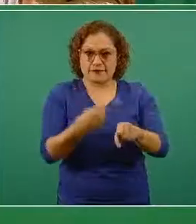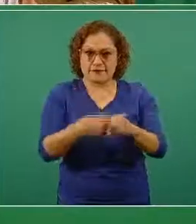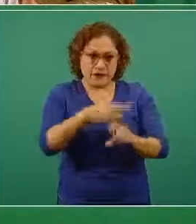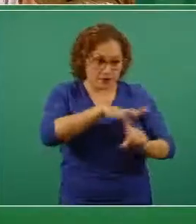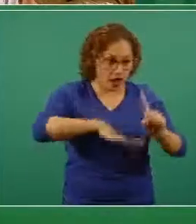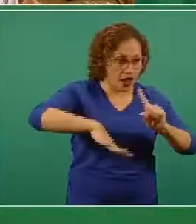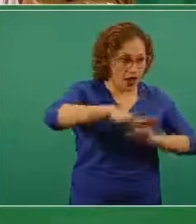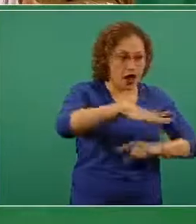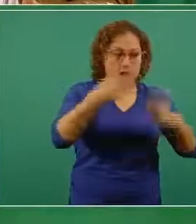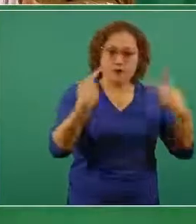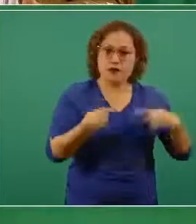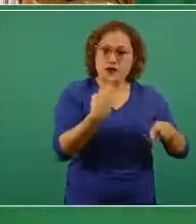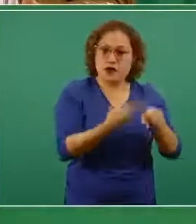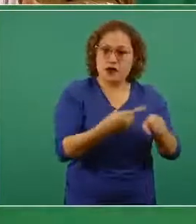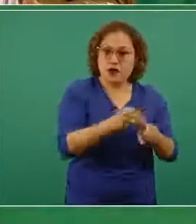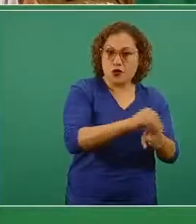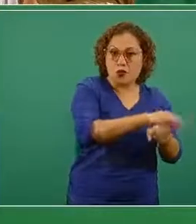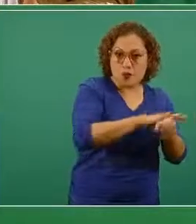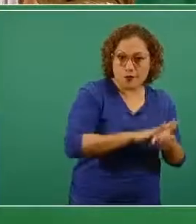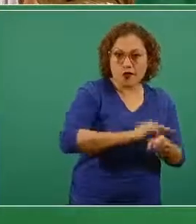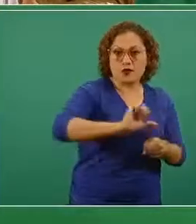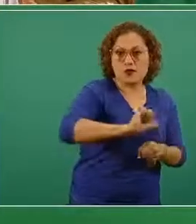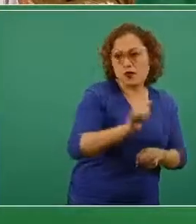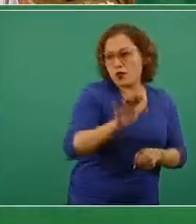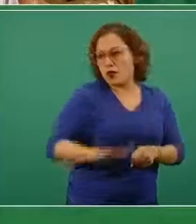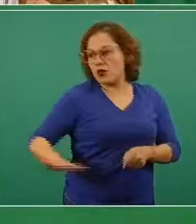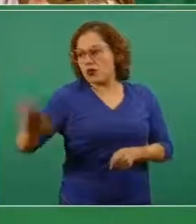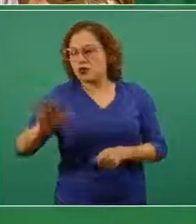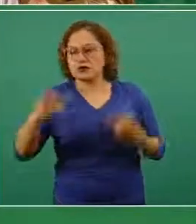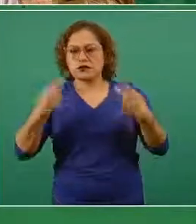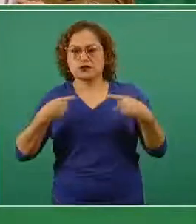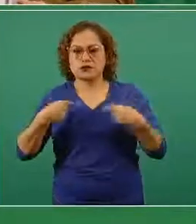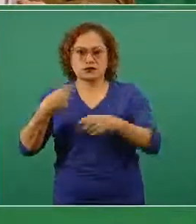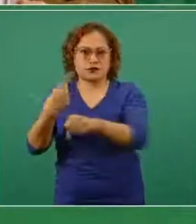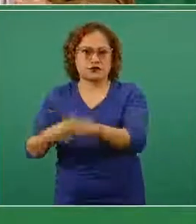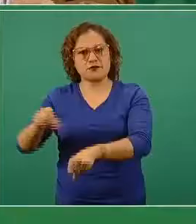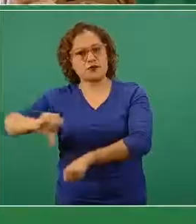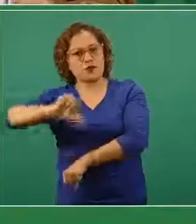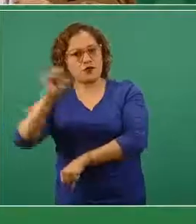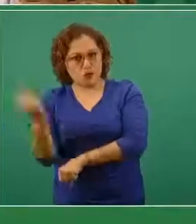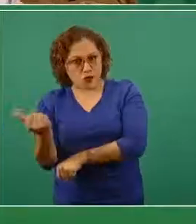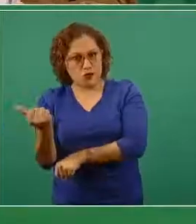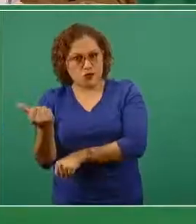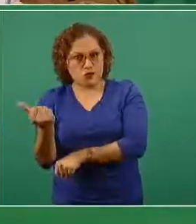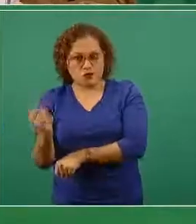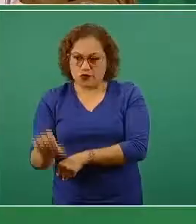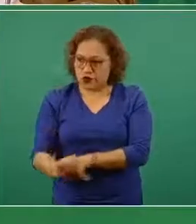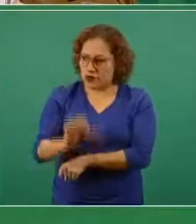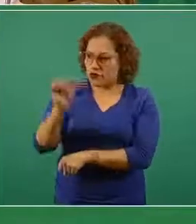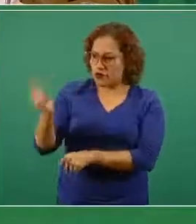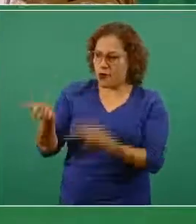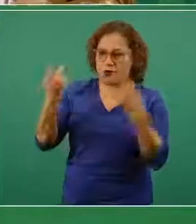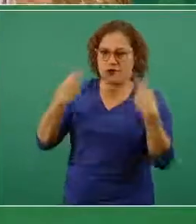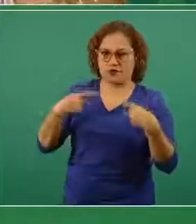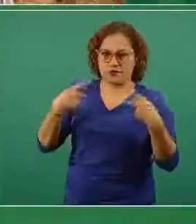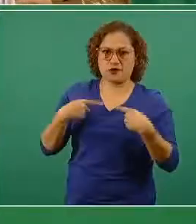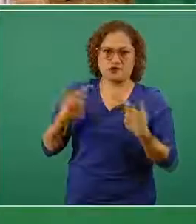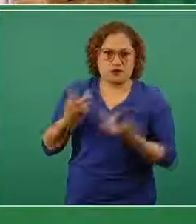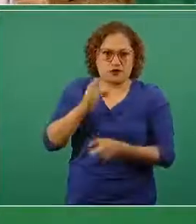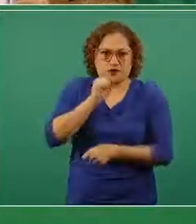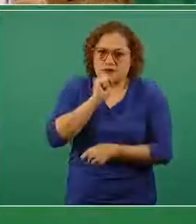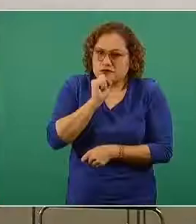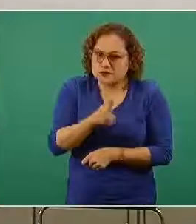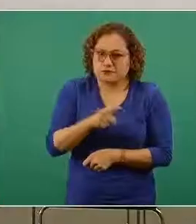los pacientes que están en área no COVID y otros pacientes. En específico,